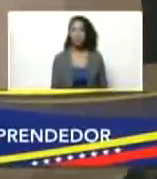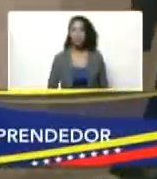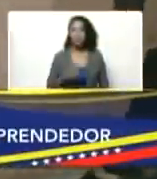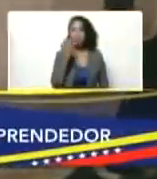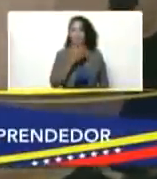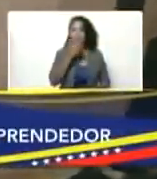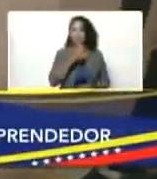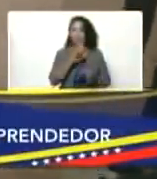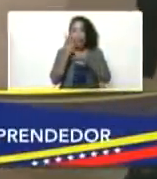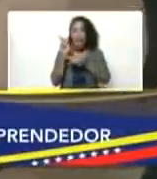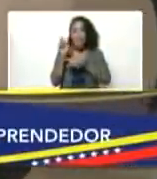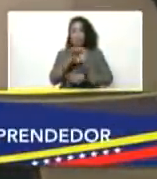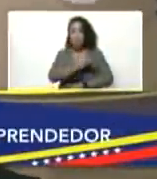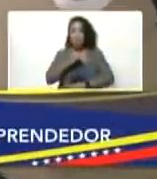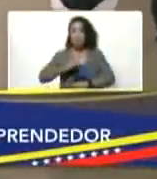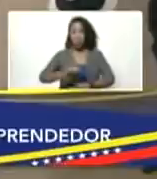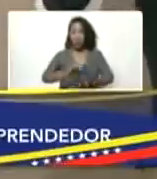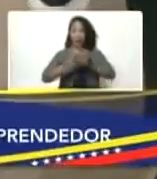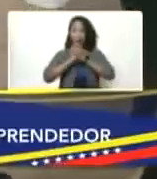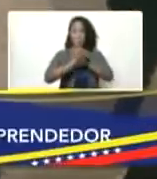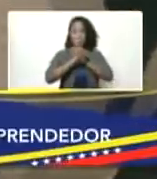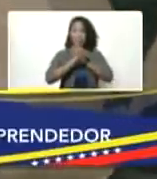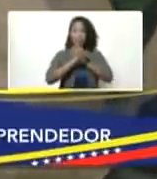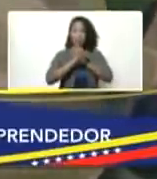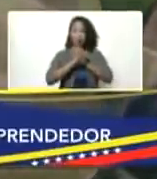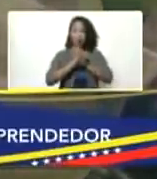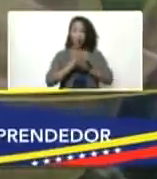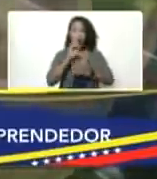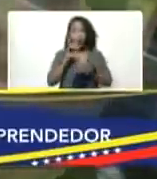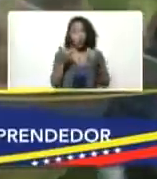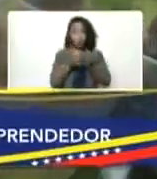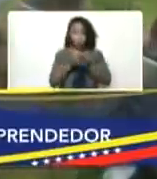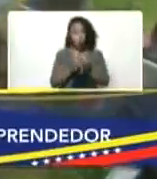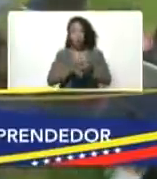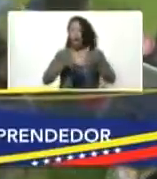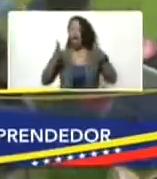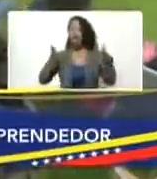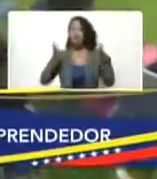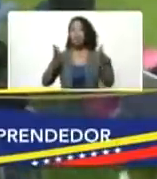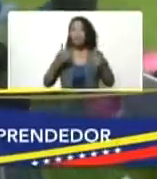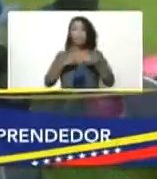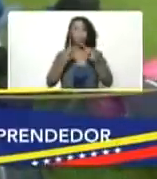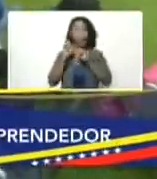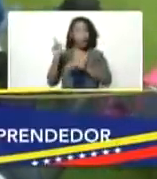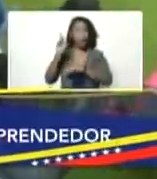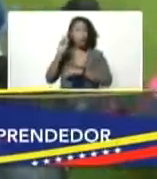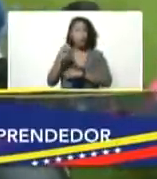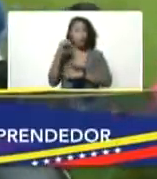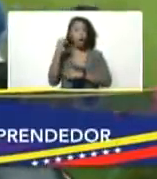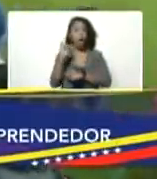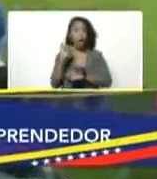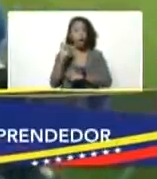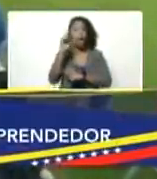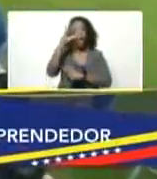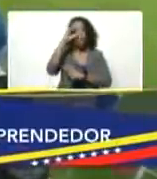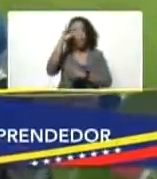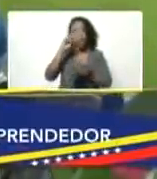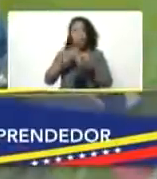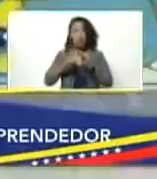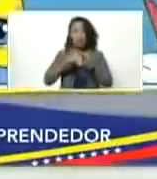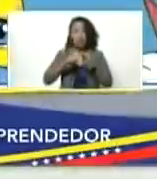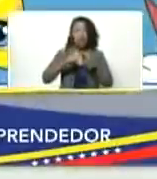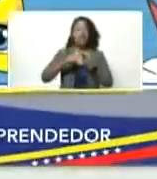Esos son los super amigos. Los super amigos es un grupo grandísimo. Pero ahí aparecen Delcy,